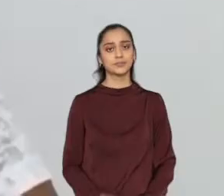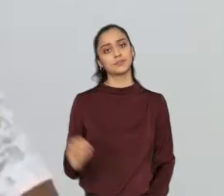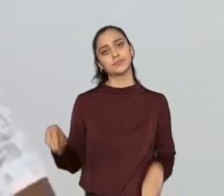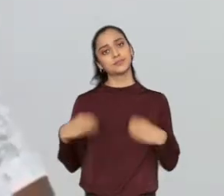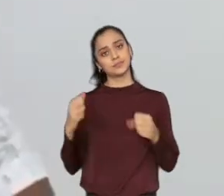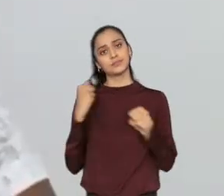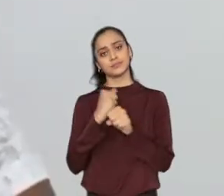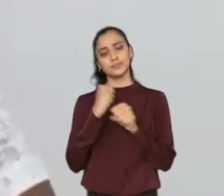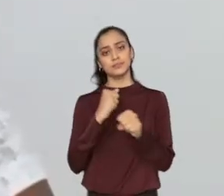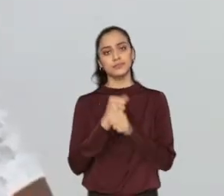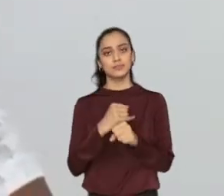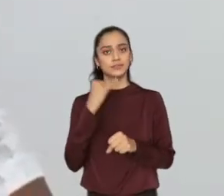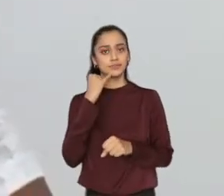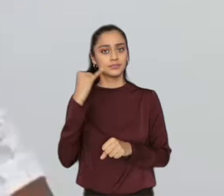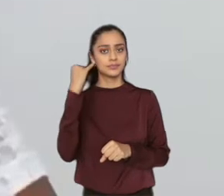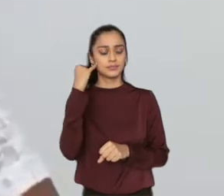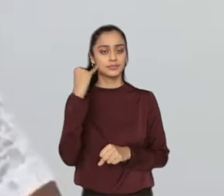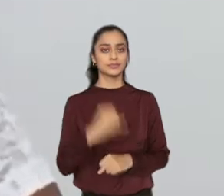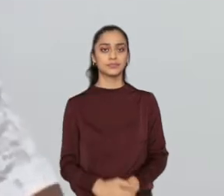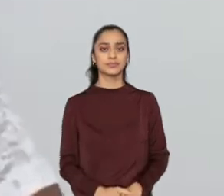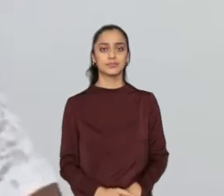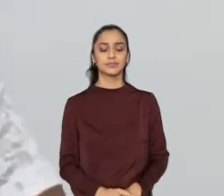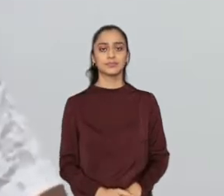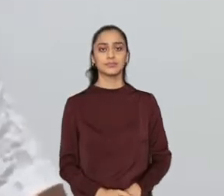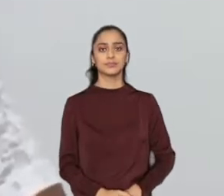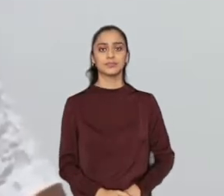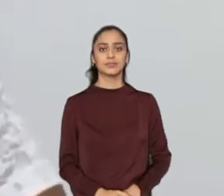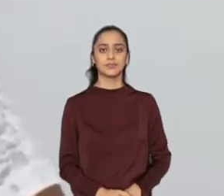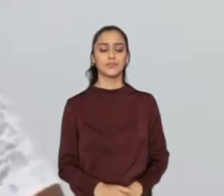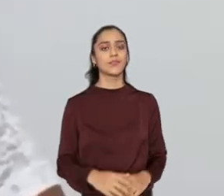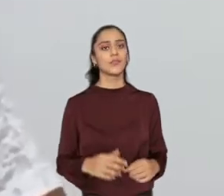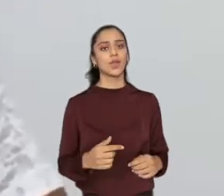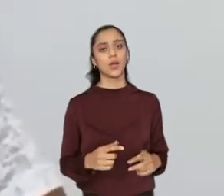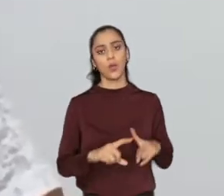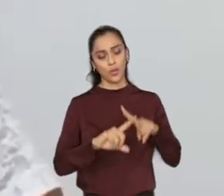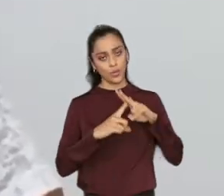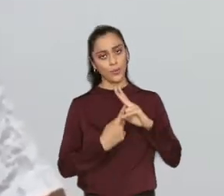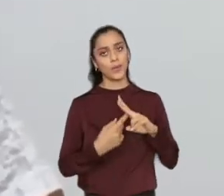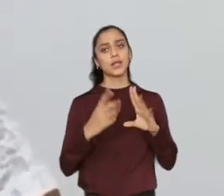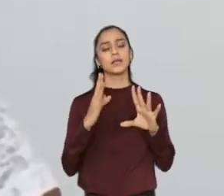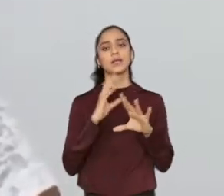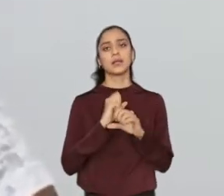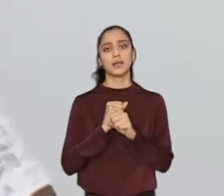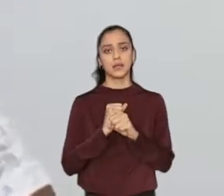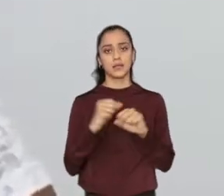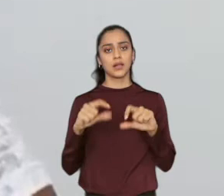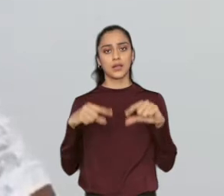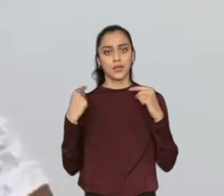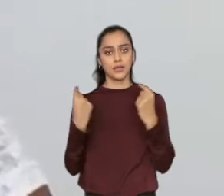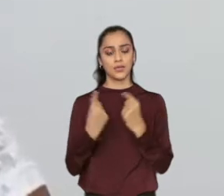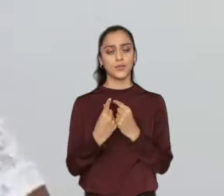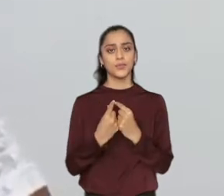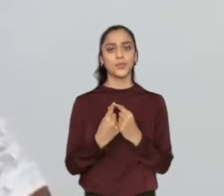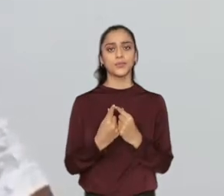Cuando yo trabajaba en el IPE, yo comencé a ser parte del grupo